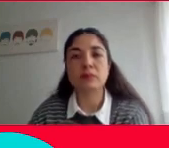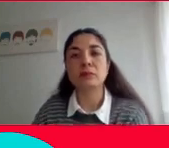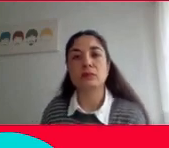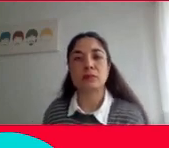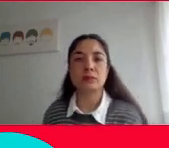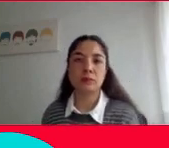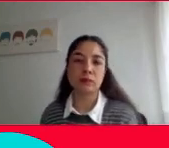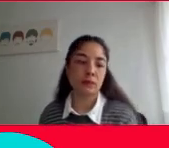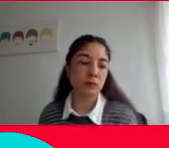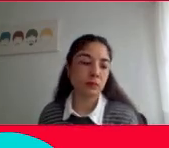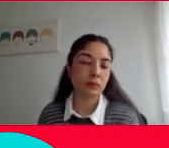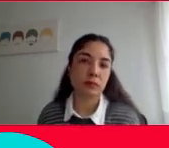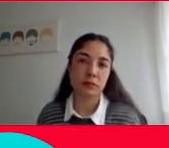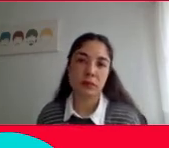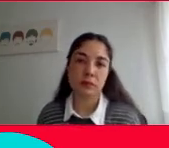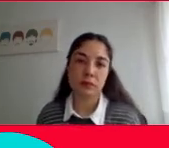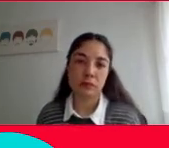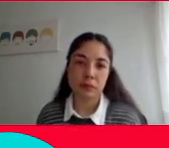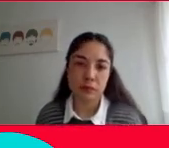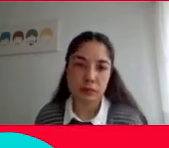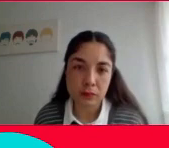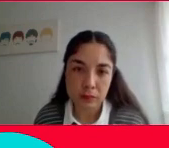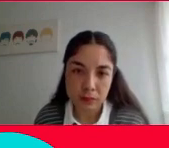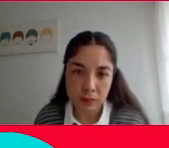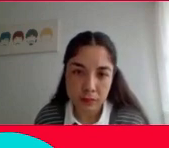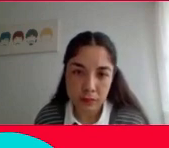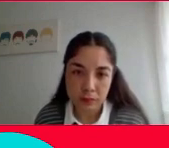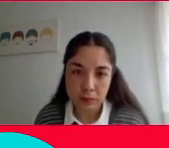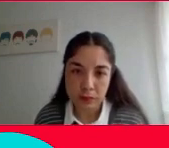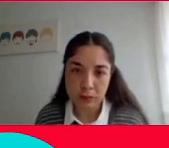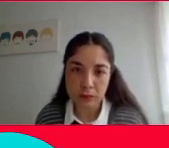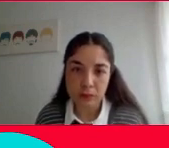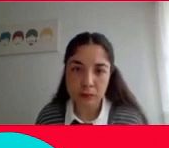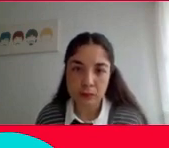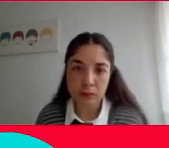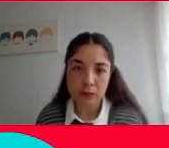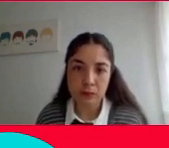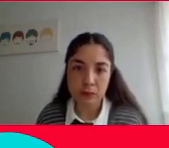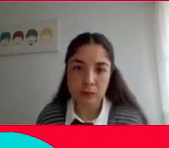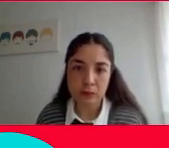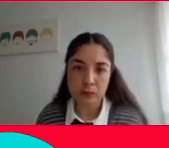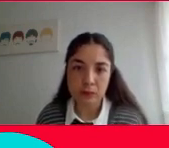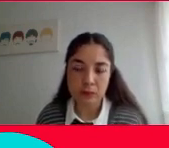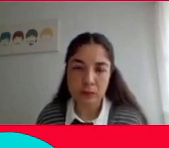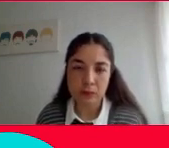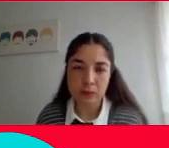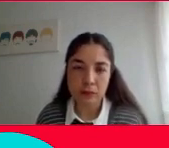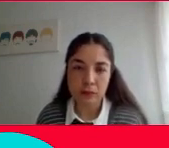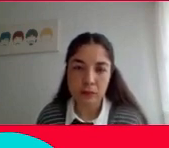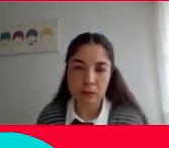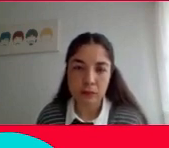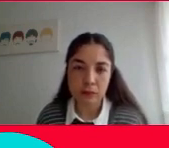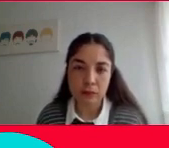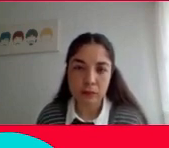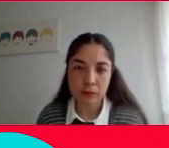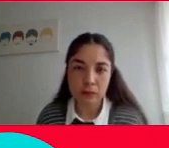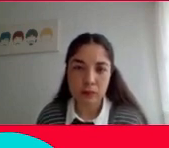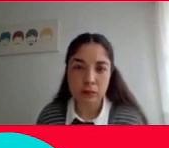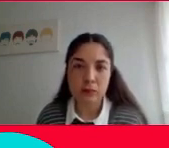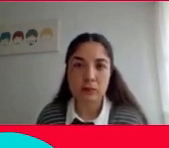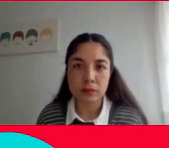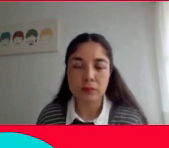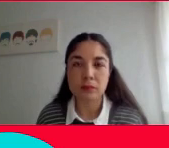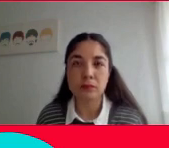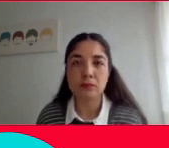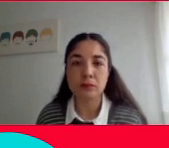los anticuerpos, ¿cierto? Los anticuerpos lleguen y puedan, ¿cierto?, unirse acá a esta